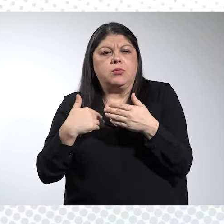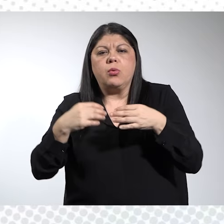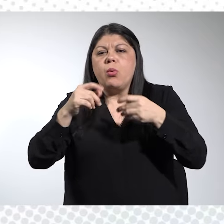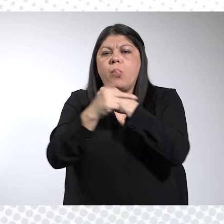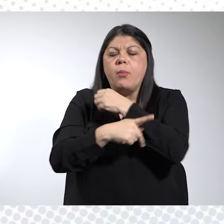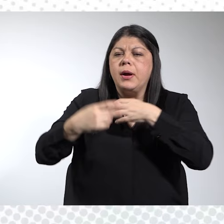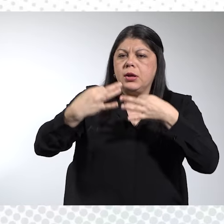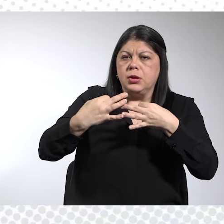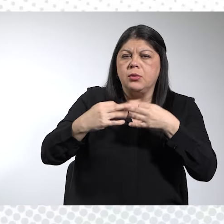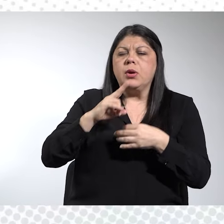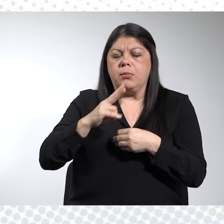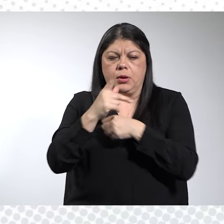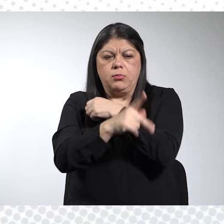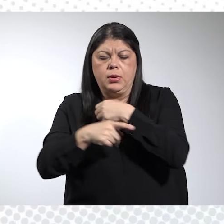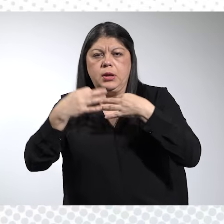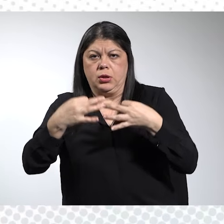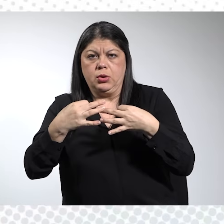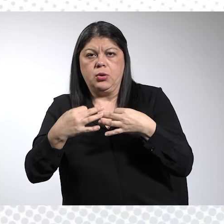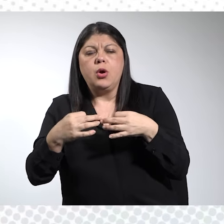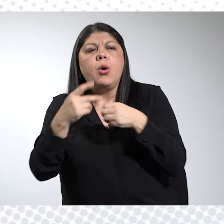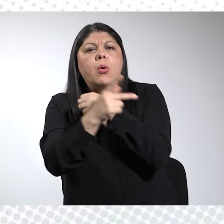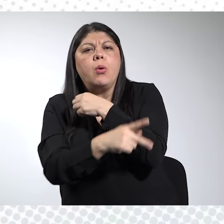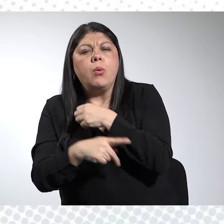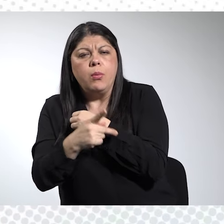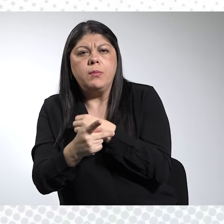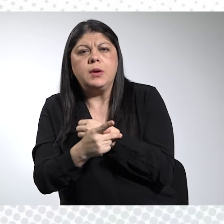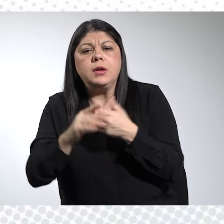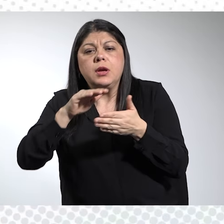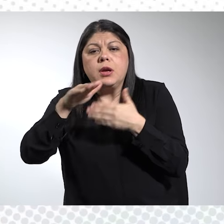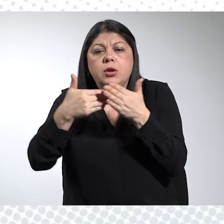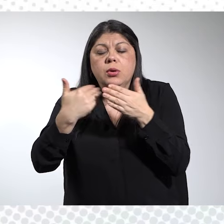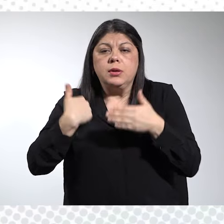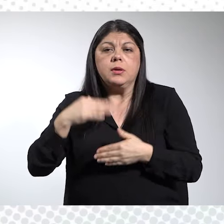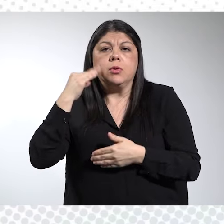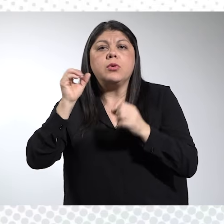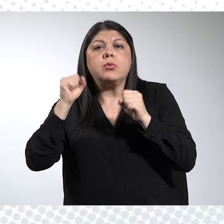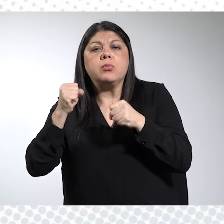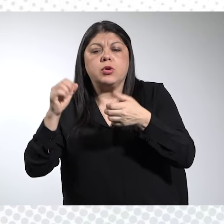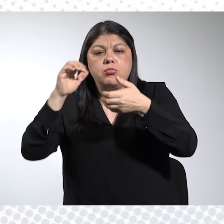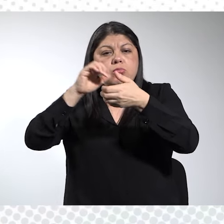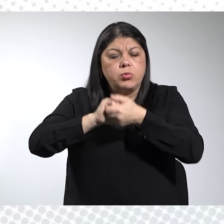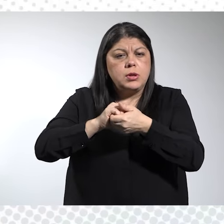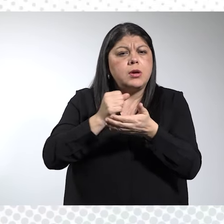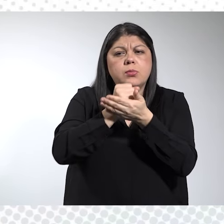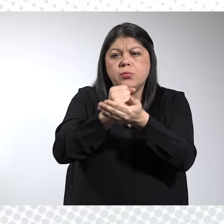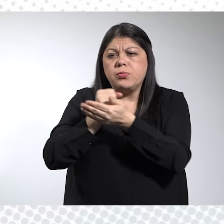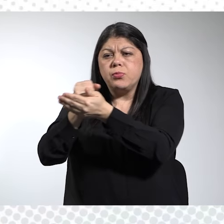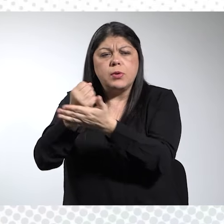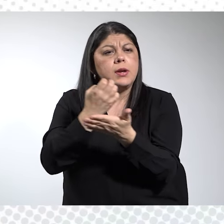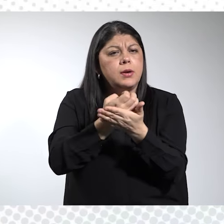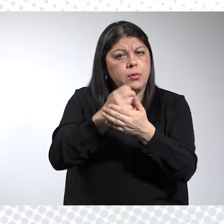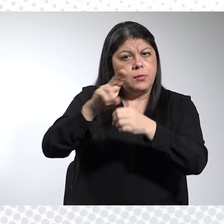Suiza centroamericana, la verdadera Suiza centroamericana, un país donde todos podamos en nuestros componentes aportarle a